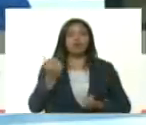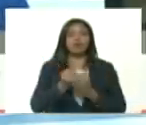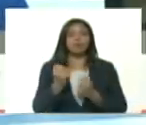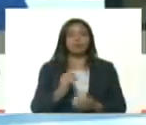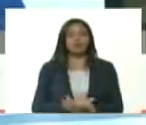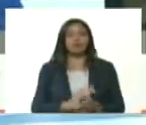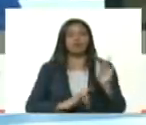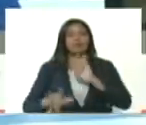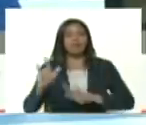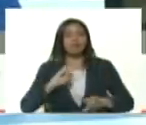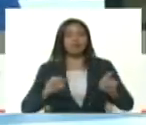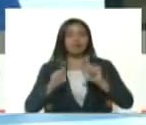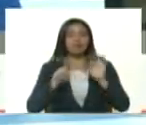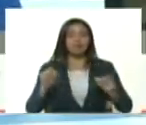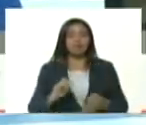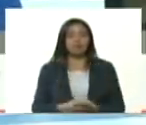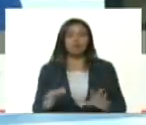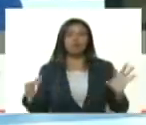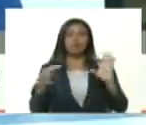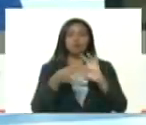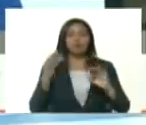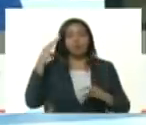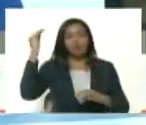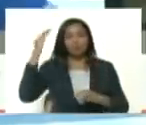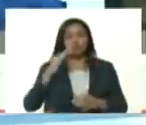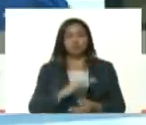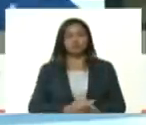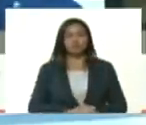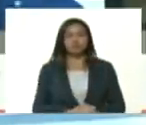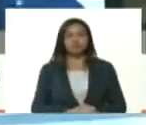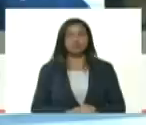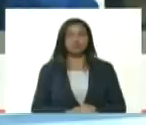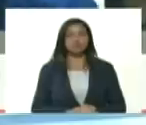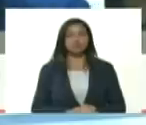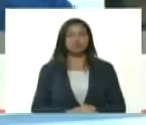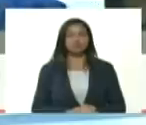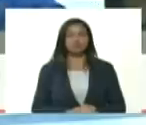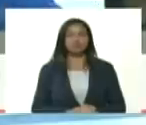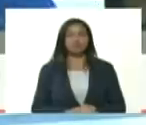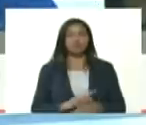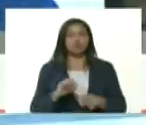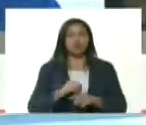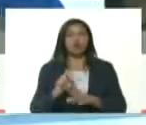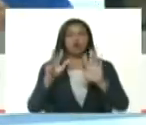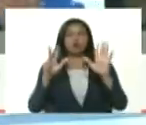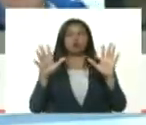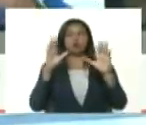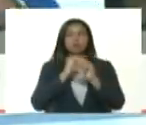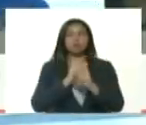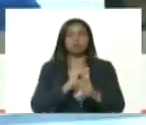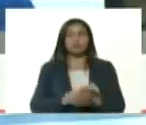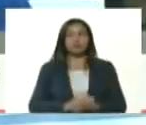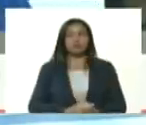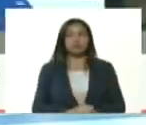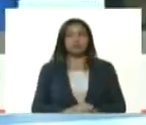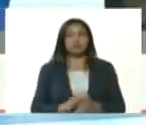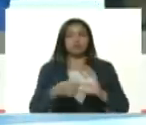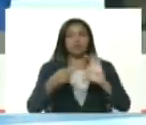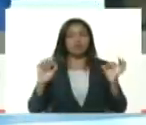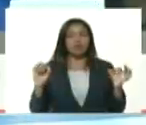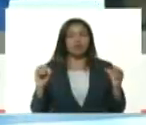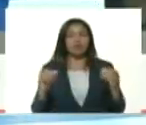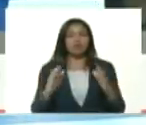el amor, conexión con Dios. Hora 8 de la noche, cadena de